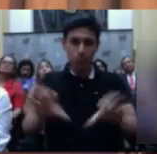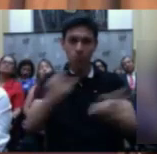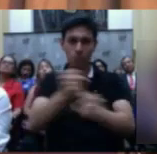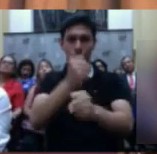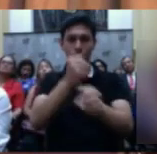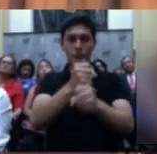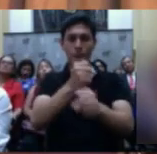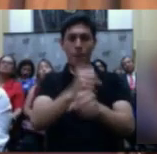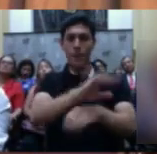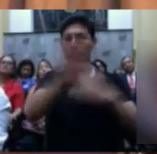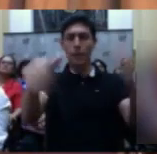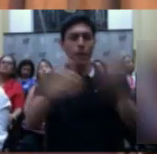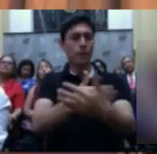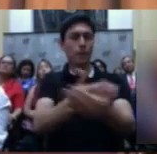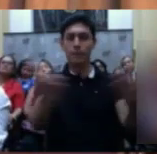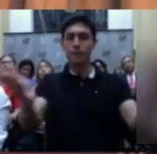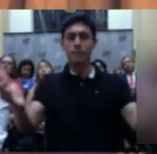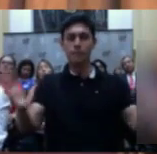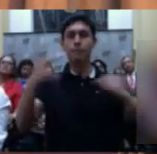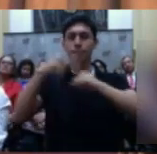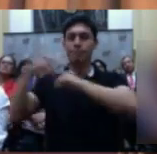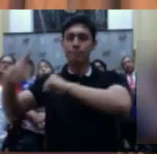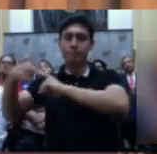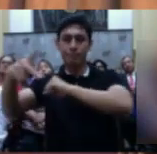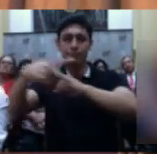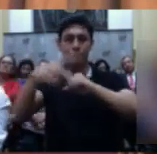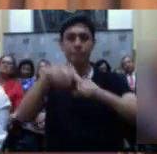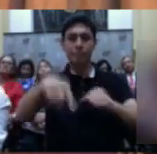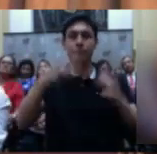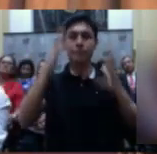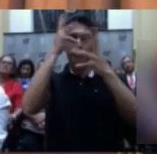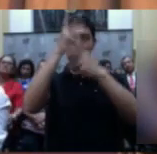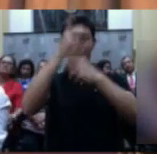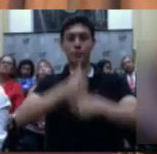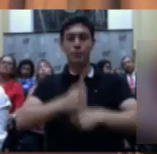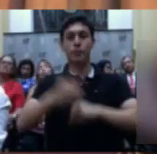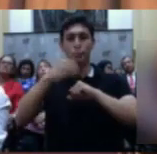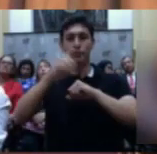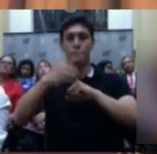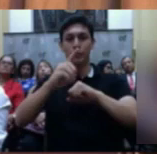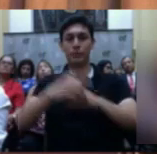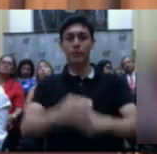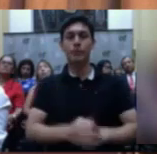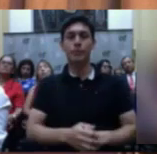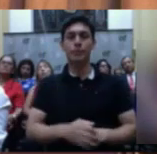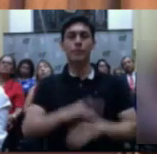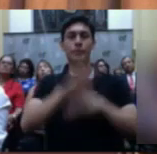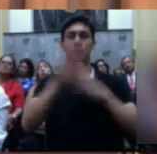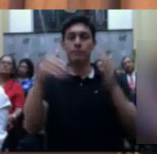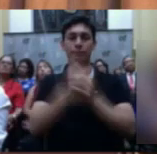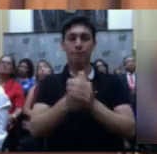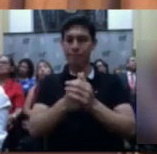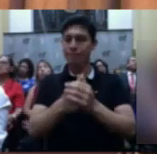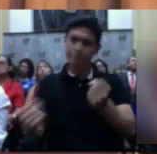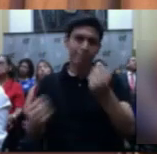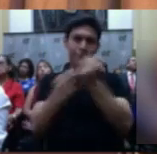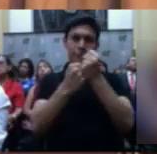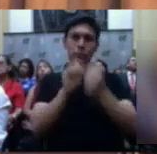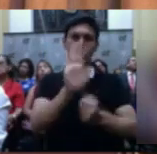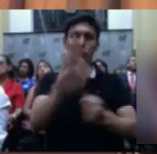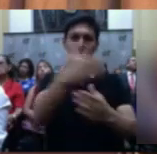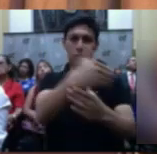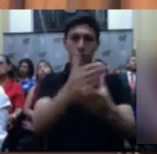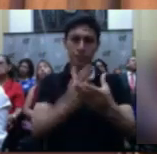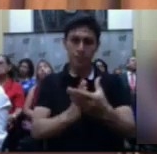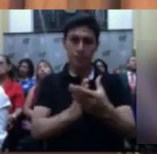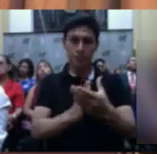a todos y cada uno de los vecinos de este hermoso distrito. Todos pusieron de su parte y